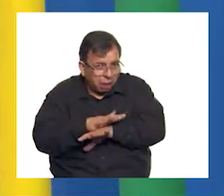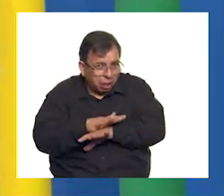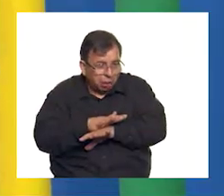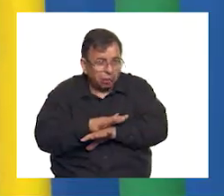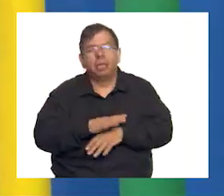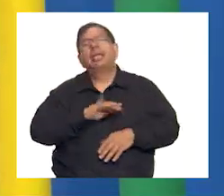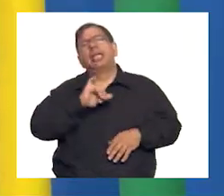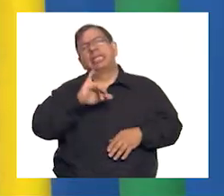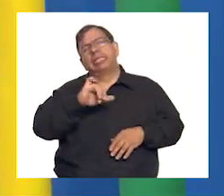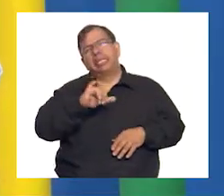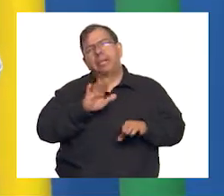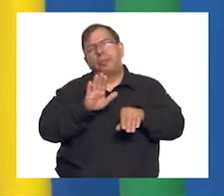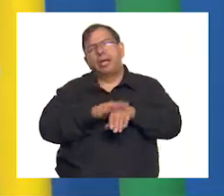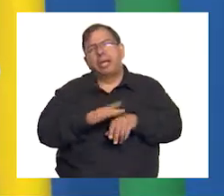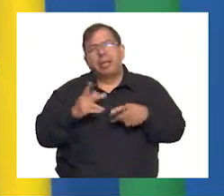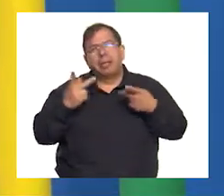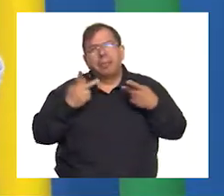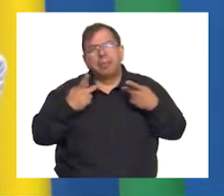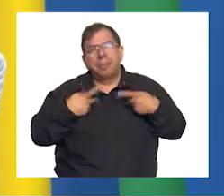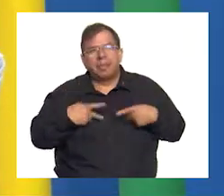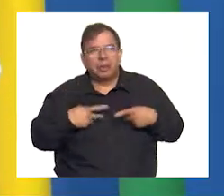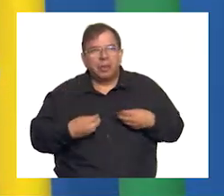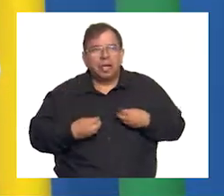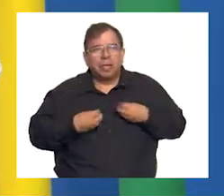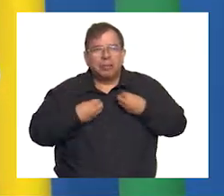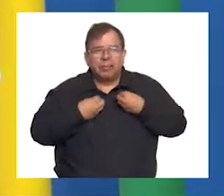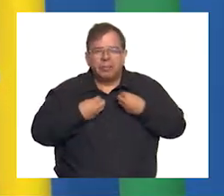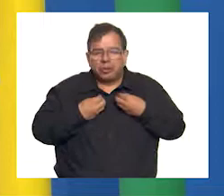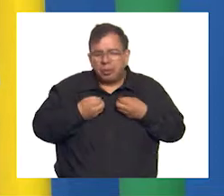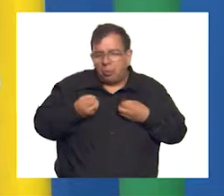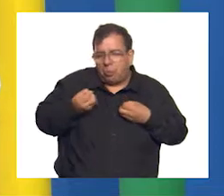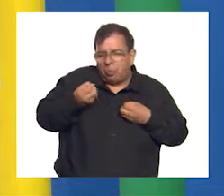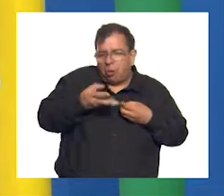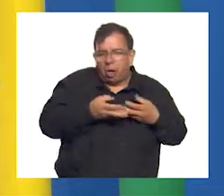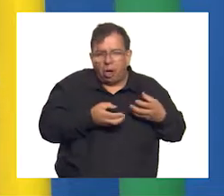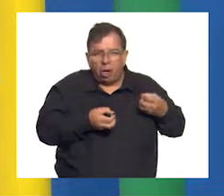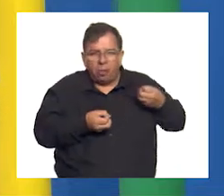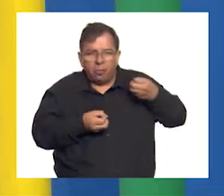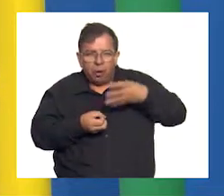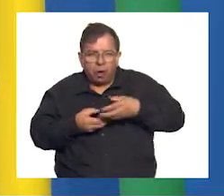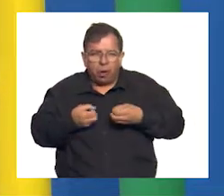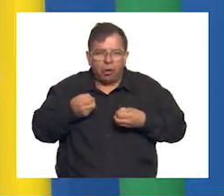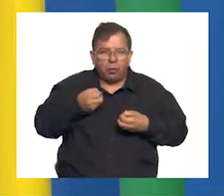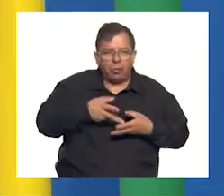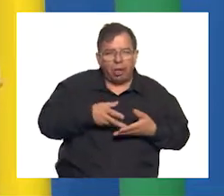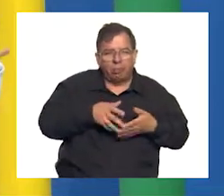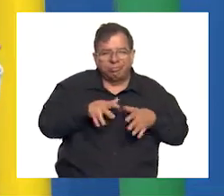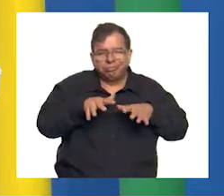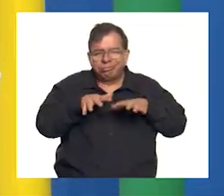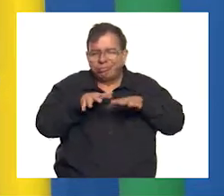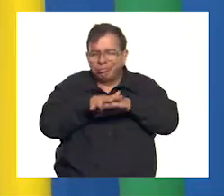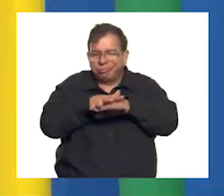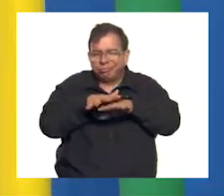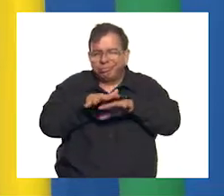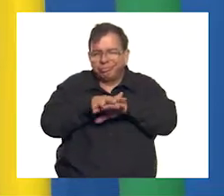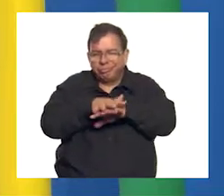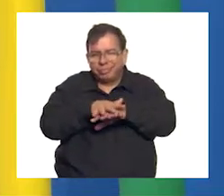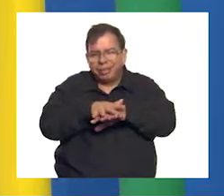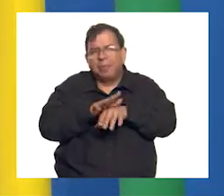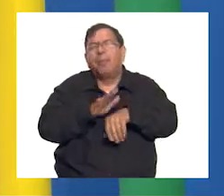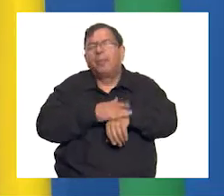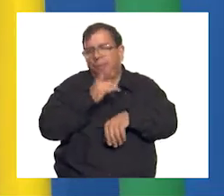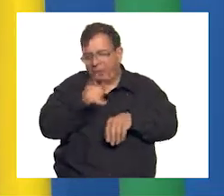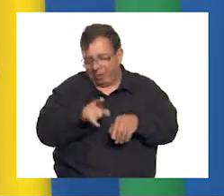Porque el imaginario social está vivo y se va modificando conforme pasa el tiempo. De hecho, algo así pasó con la leyenda